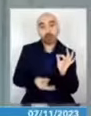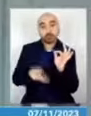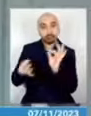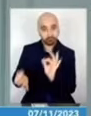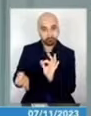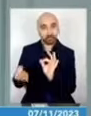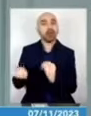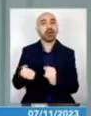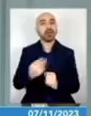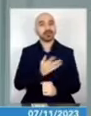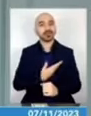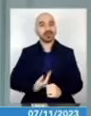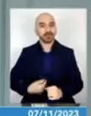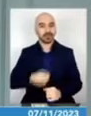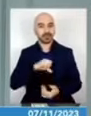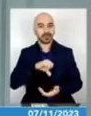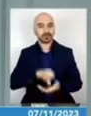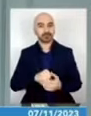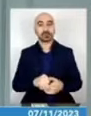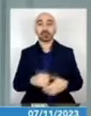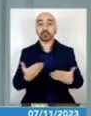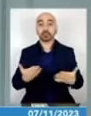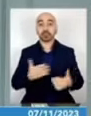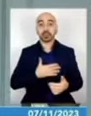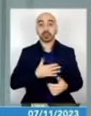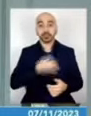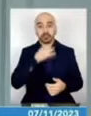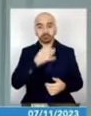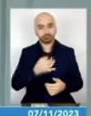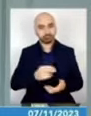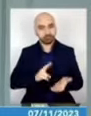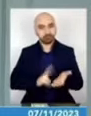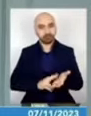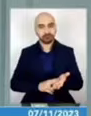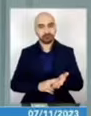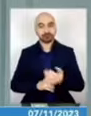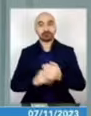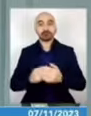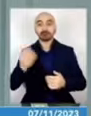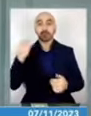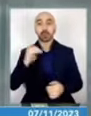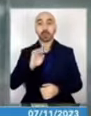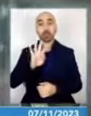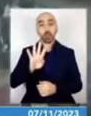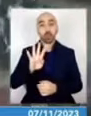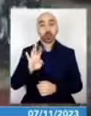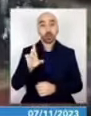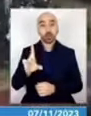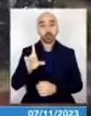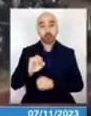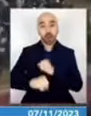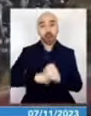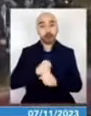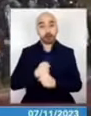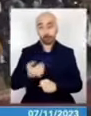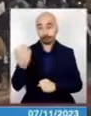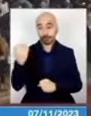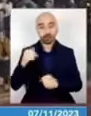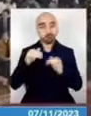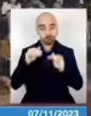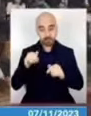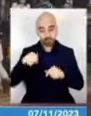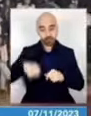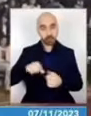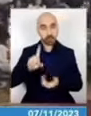por ello que quiero ser brutalmente honesta. Cuando el 4 de julio del año pasado, en este mismo salón, la presidenta de la